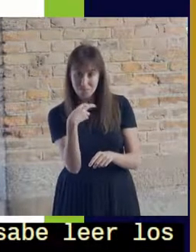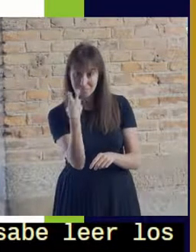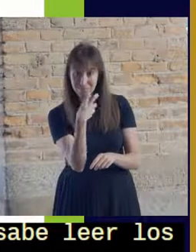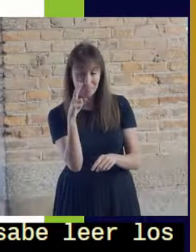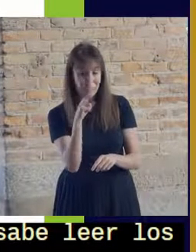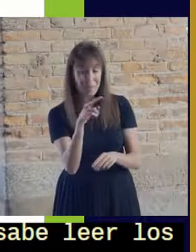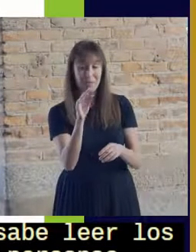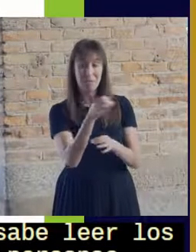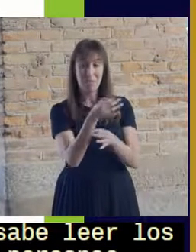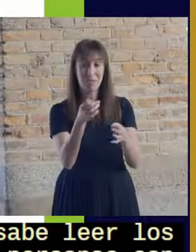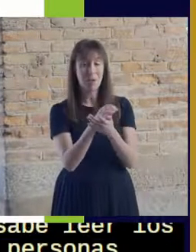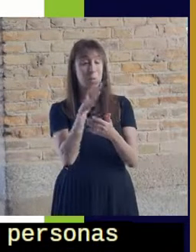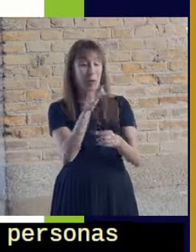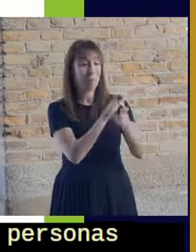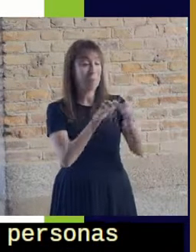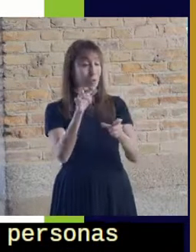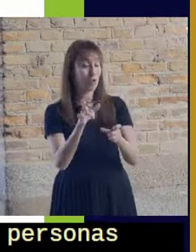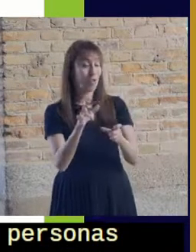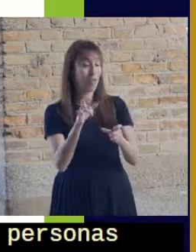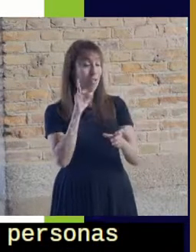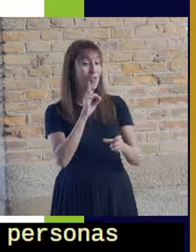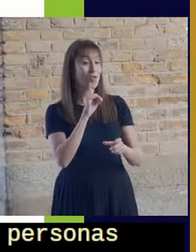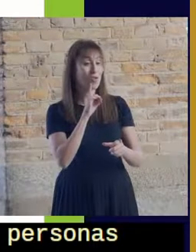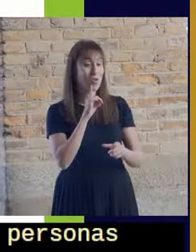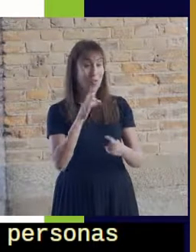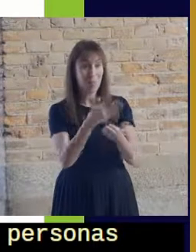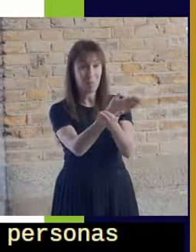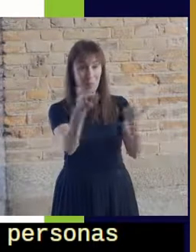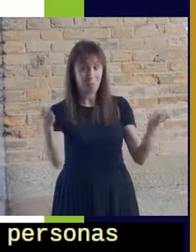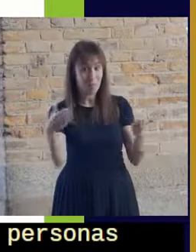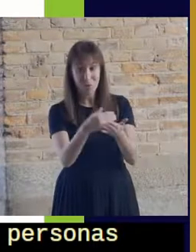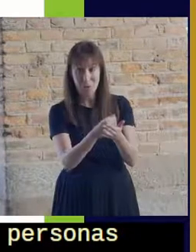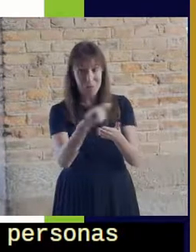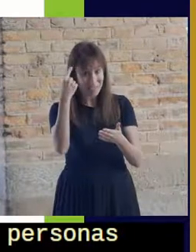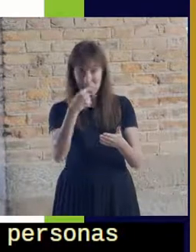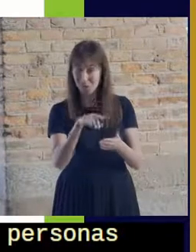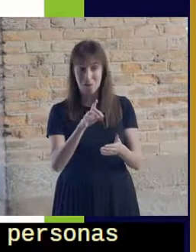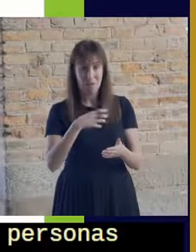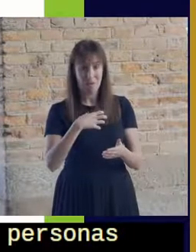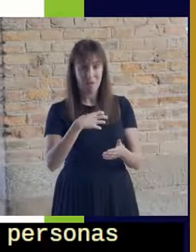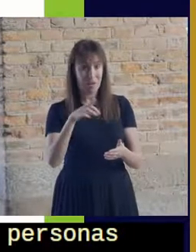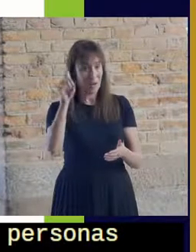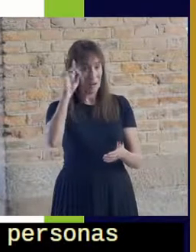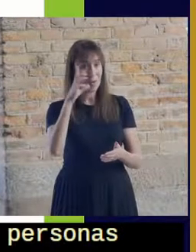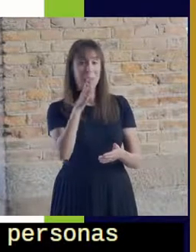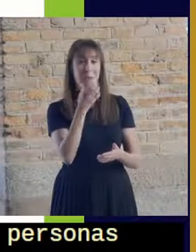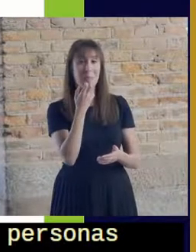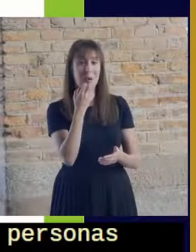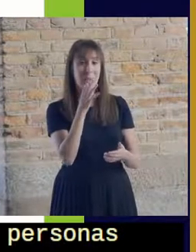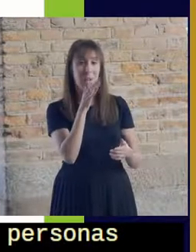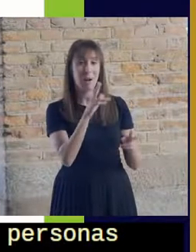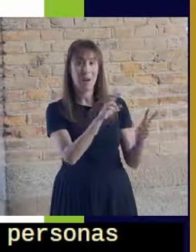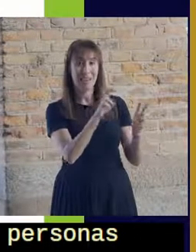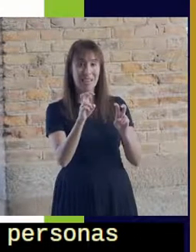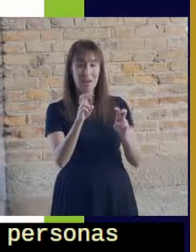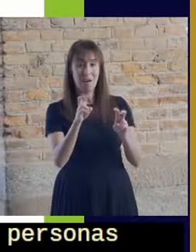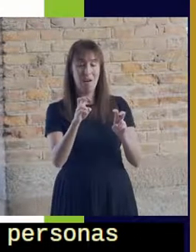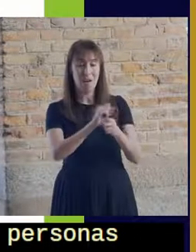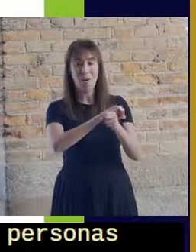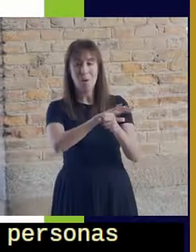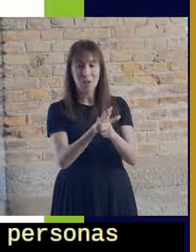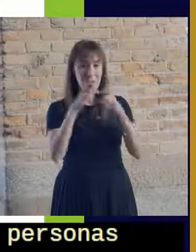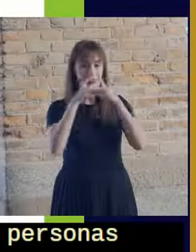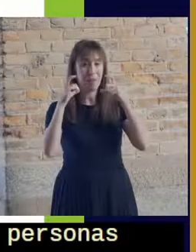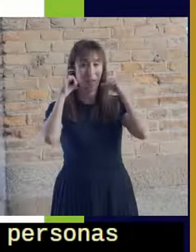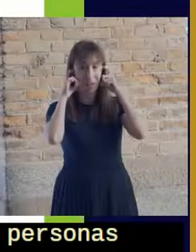que no todas las personas sordas ni con discapacidad auditiva lo saben eh No mantener nada en los labios ahora con el tema de la pandemia y la